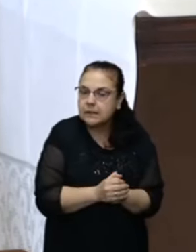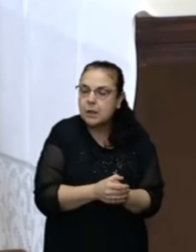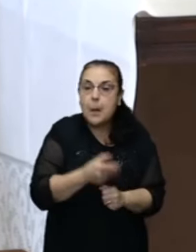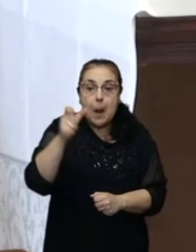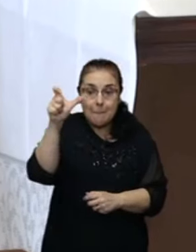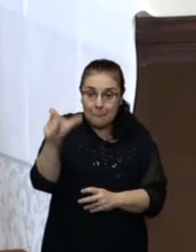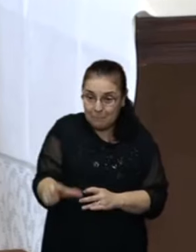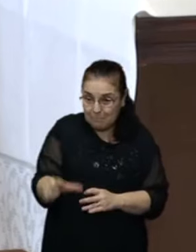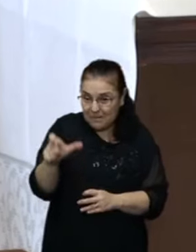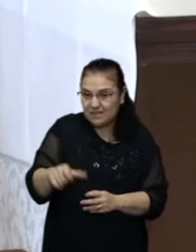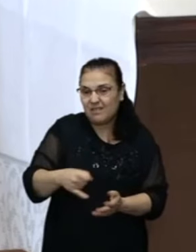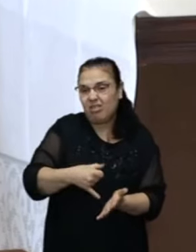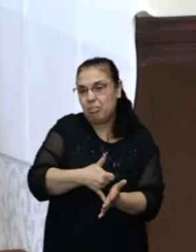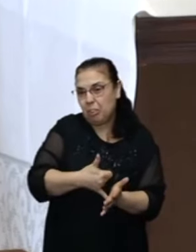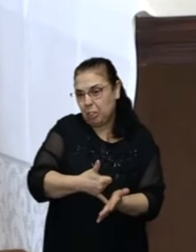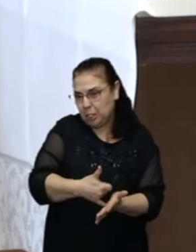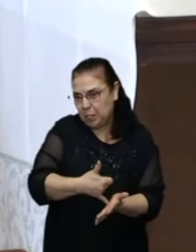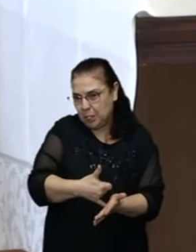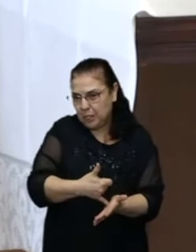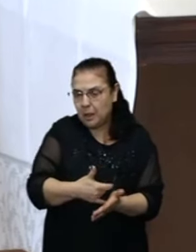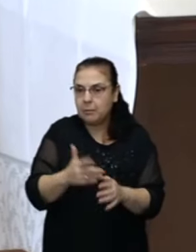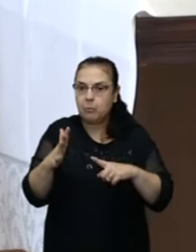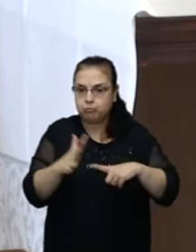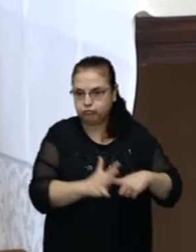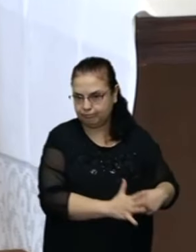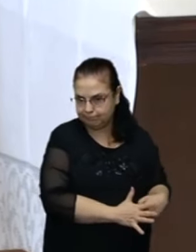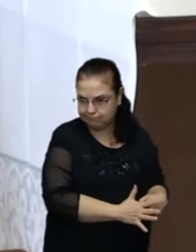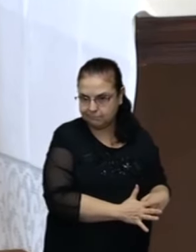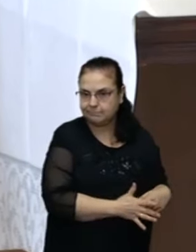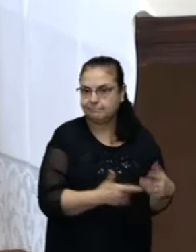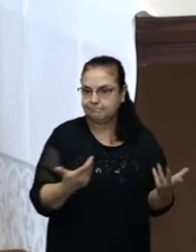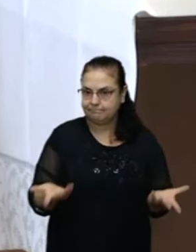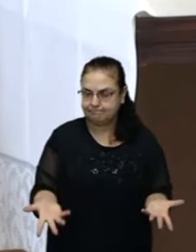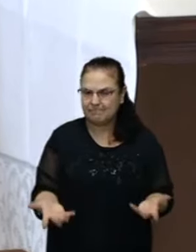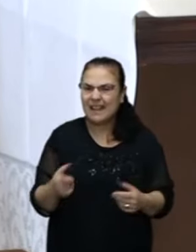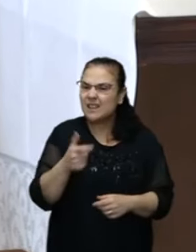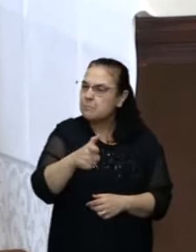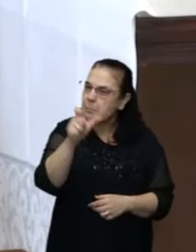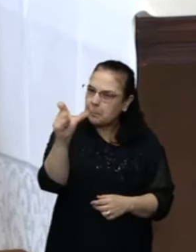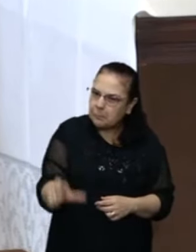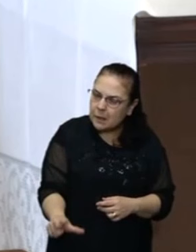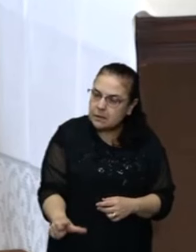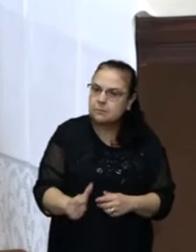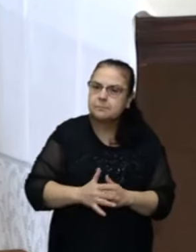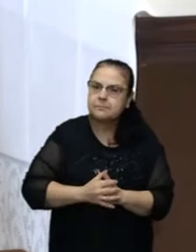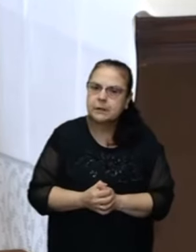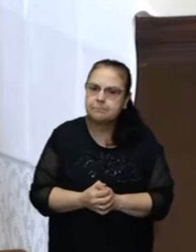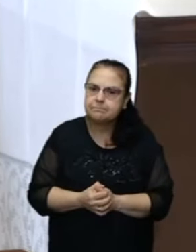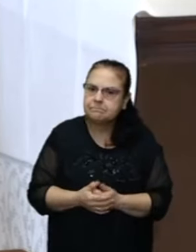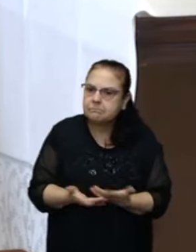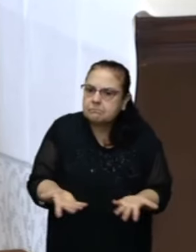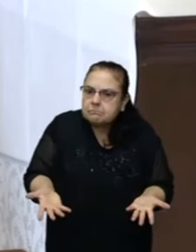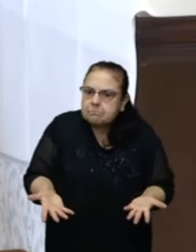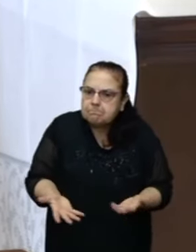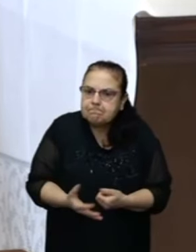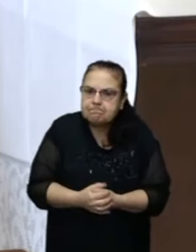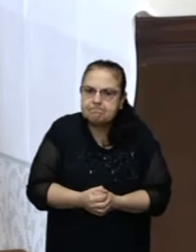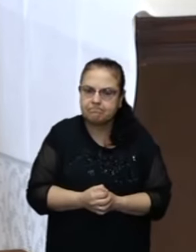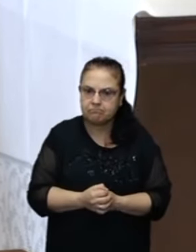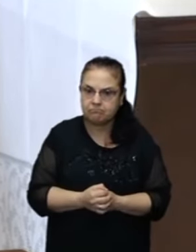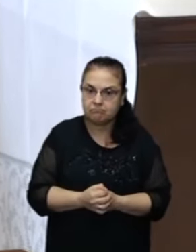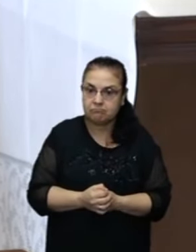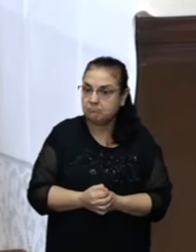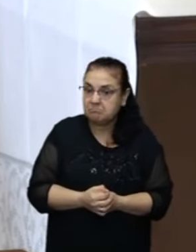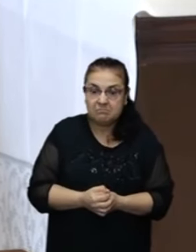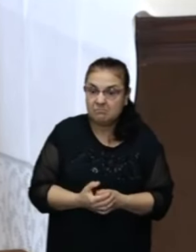débil, esa persona marginada, esa persona que, por decirlo así, no